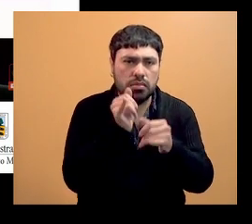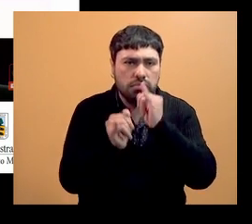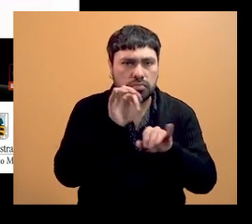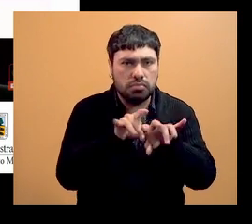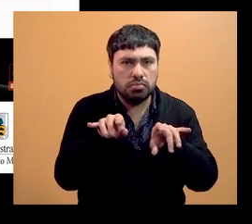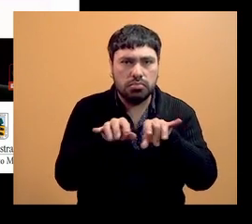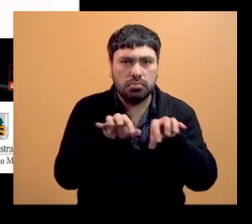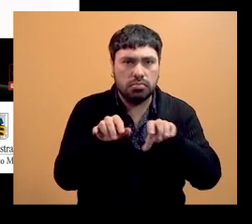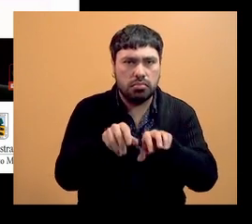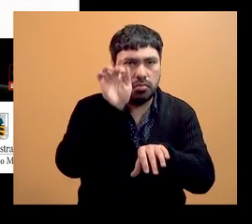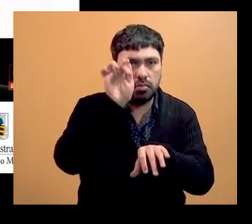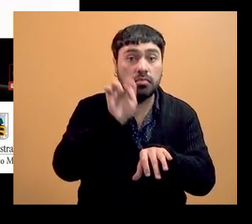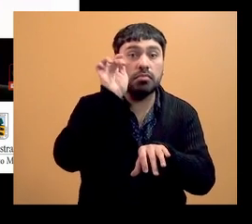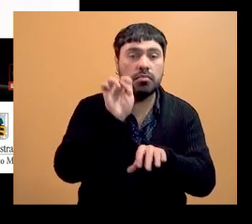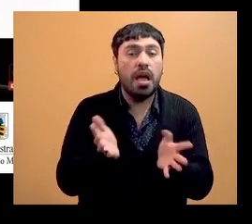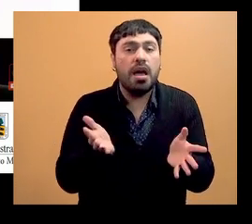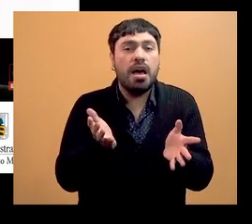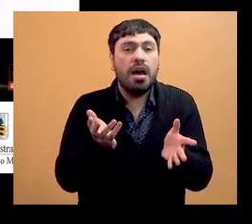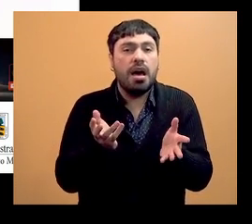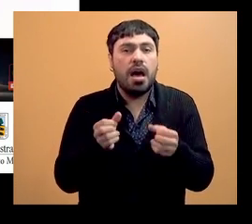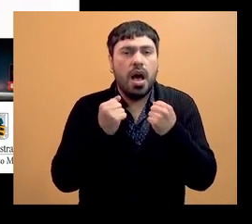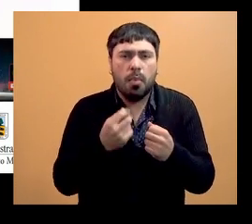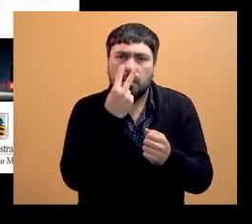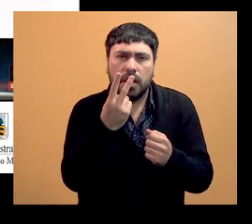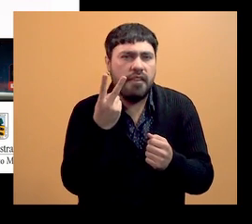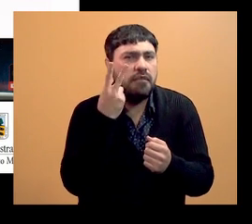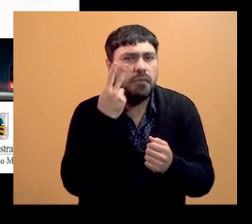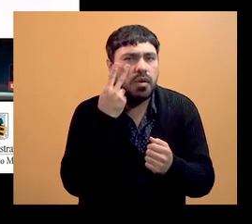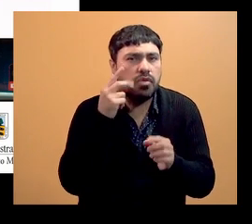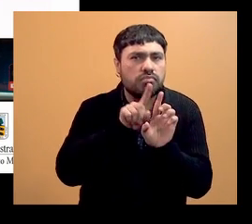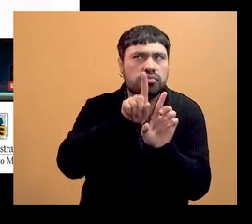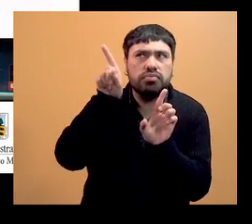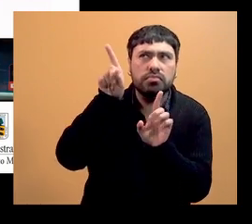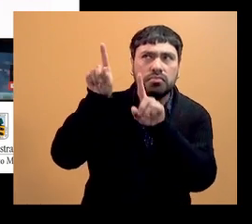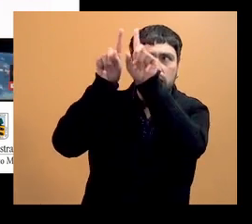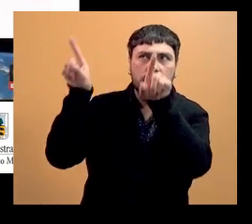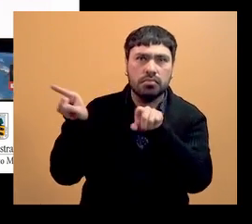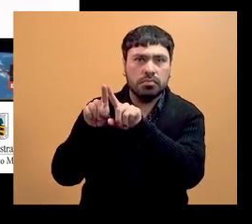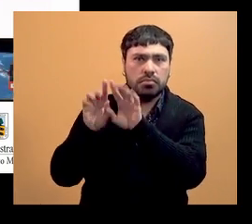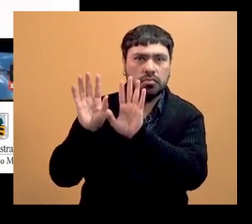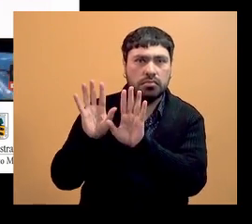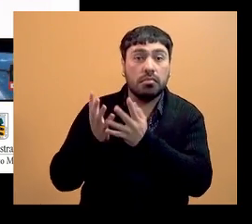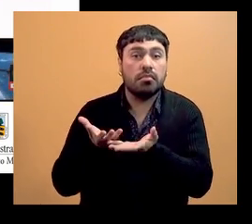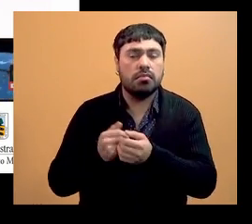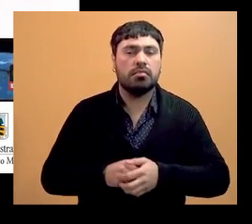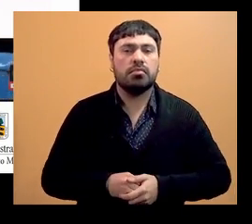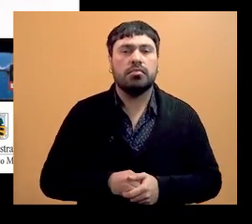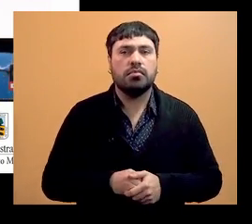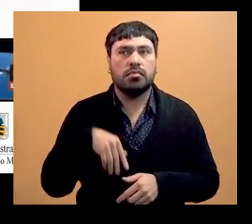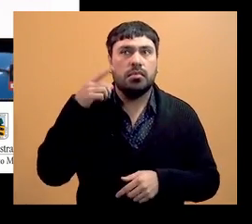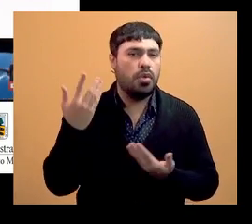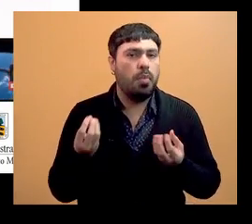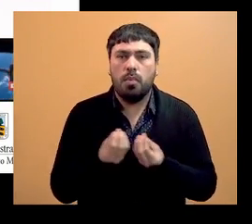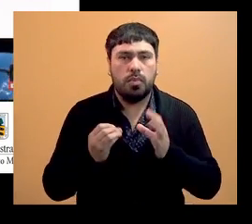ocurriendo en este momento desde la órbita de nuestro planeta. Me parece bastante increíble en tan pocas décadas de desarrollo. Hoy en día tenemos